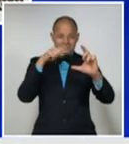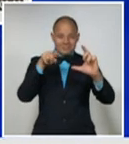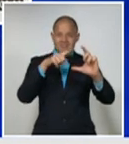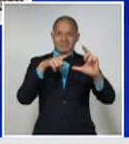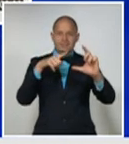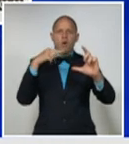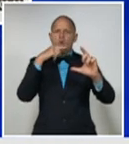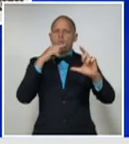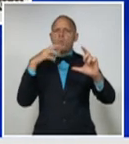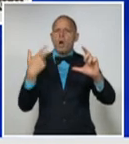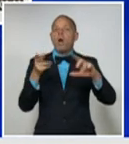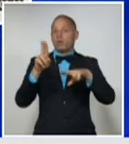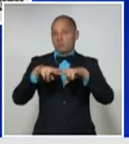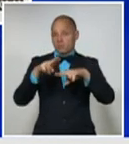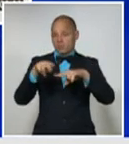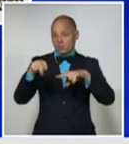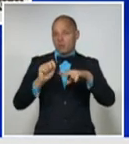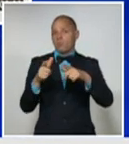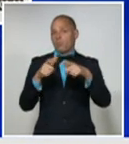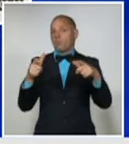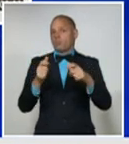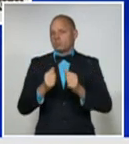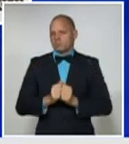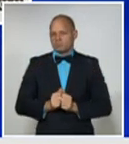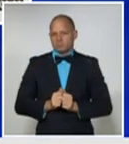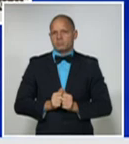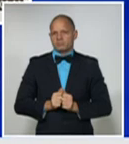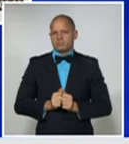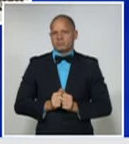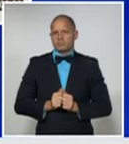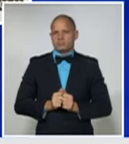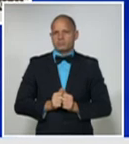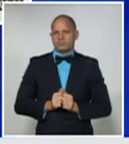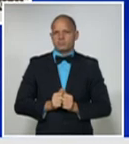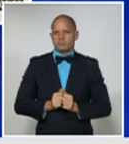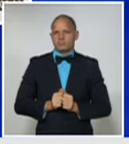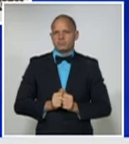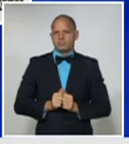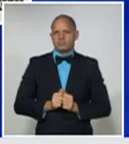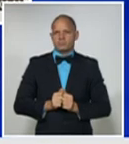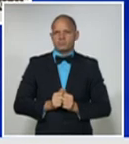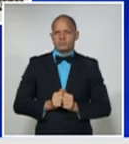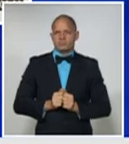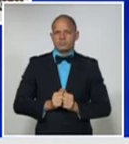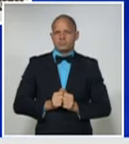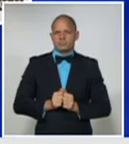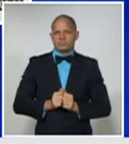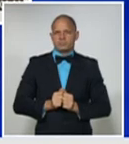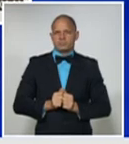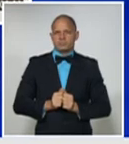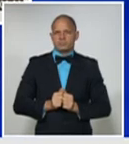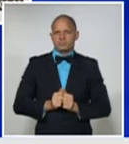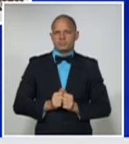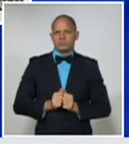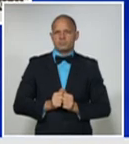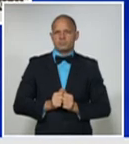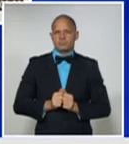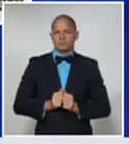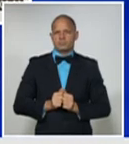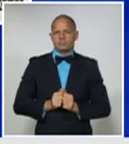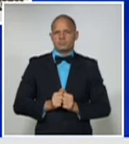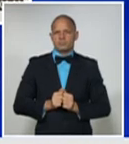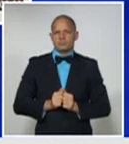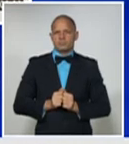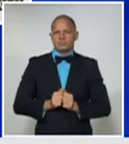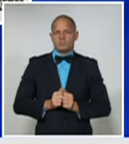el gráfico, el comportamiento. La Habana con el número mayor, dada la transmisión y dada